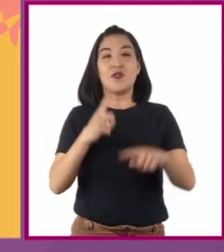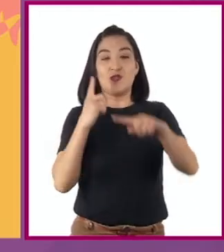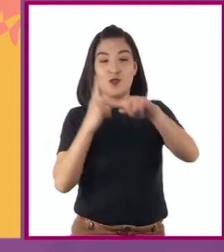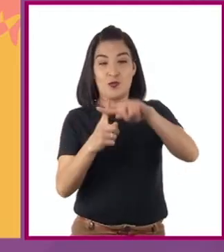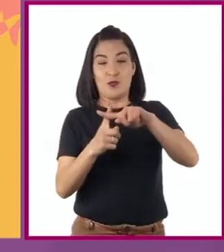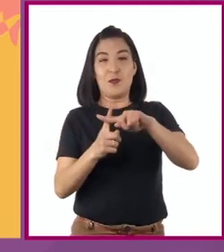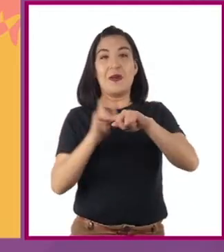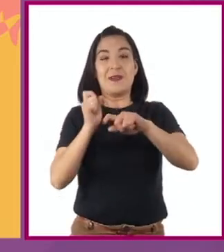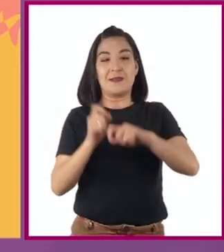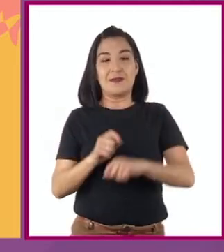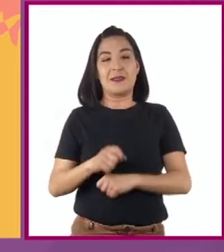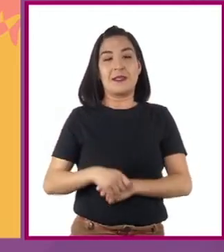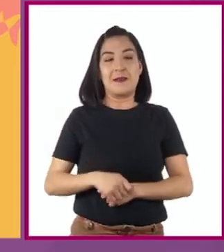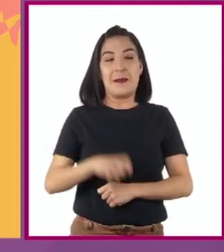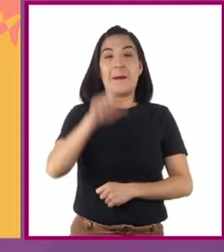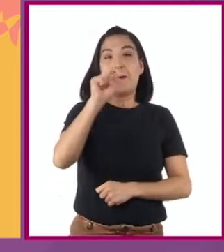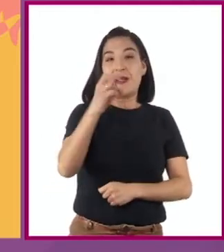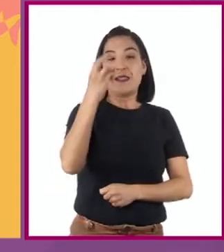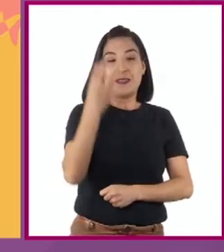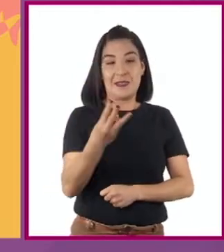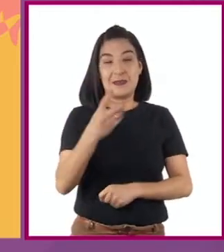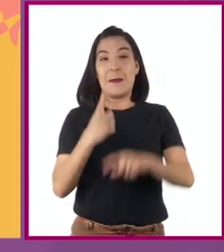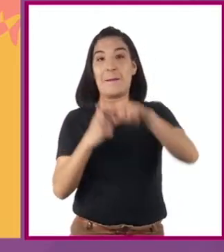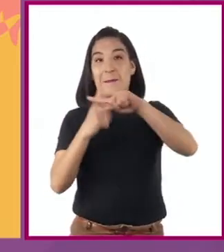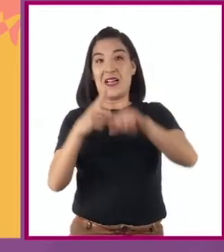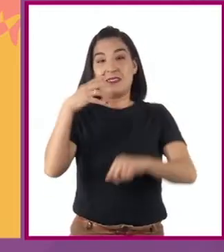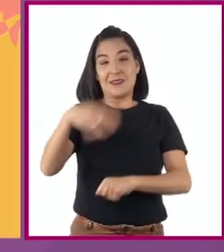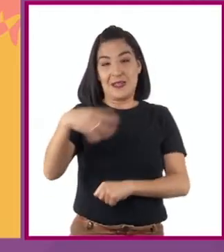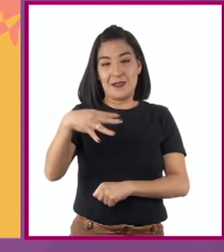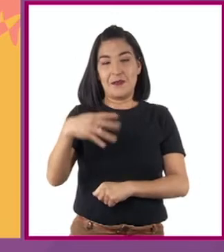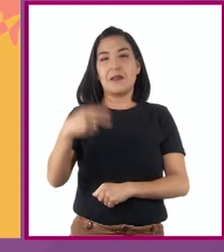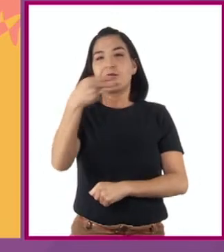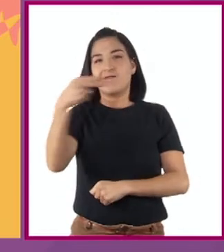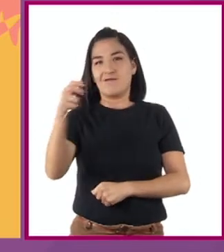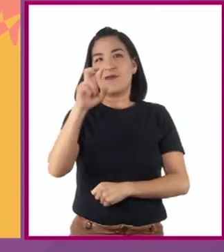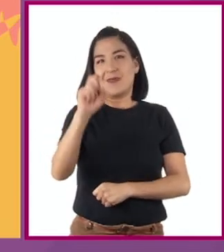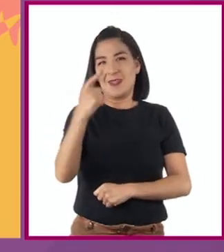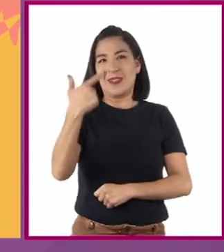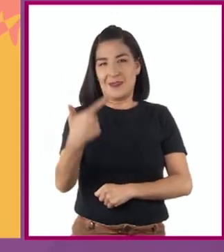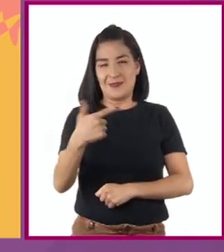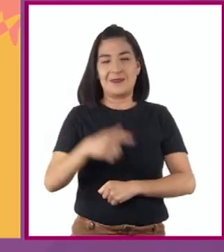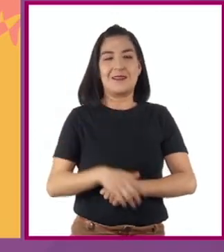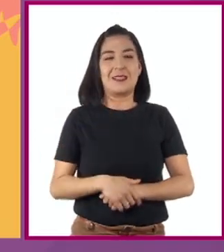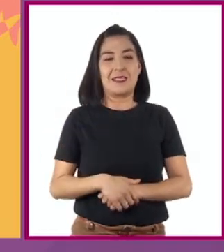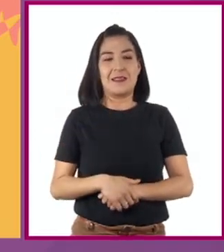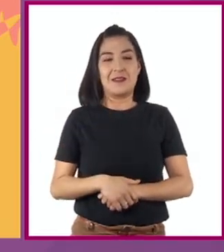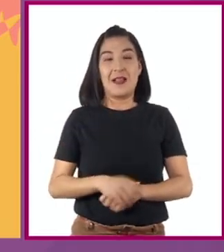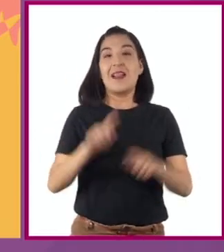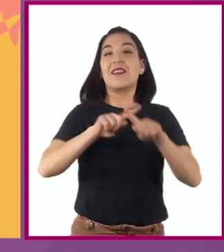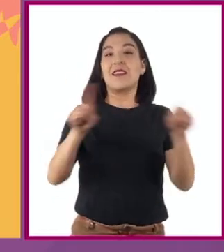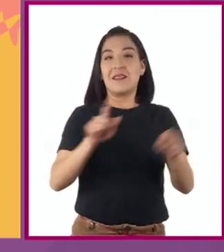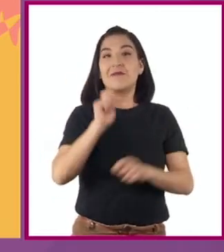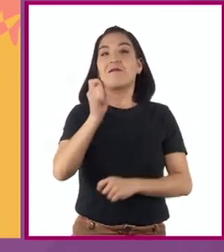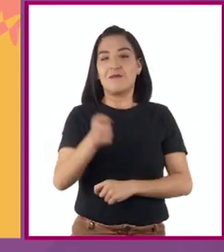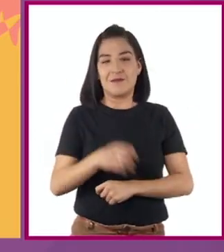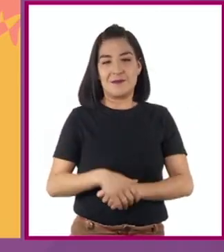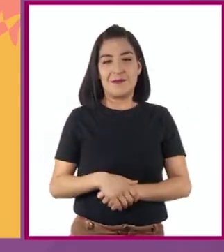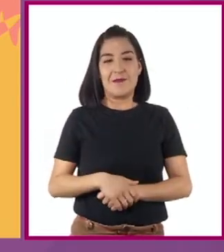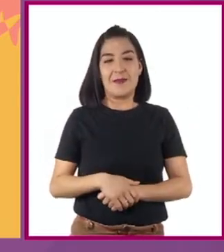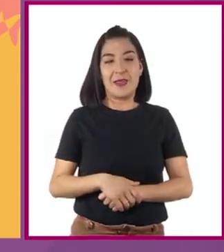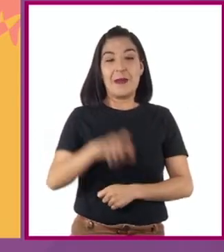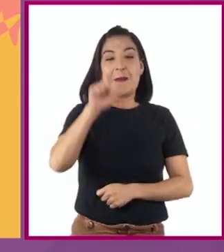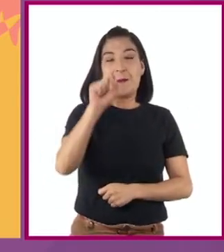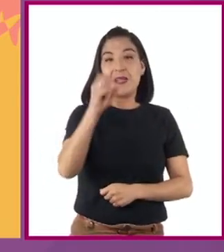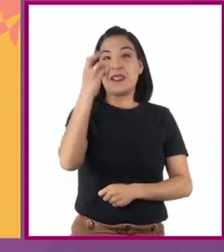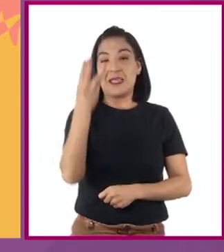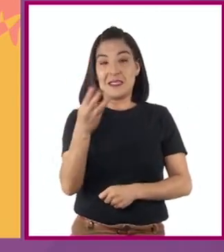ellos es 23 más 14 es igual a 37. Y su diferencia es